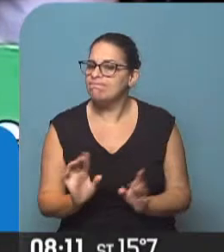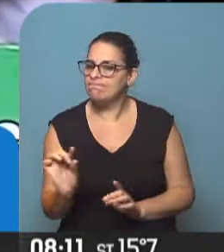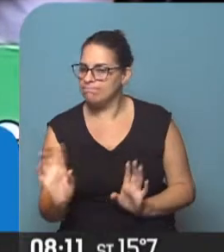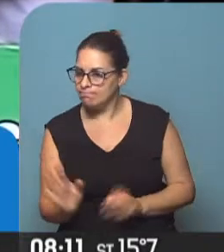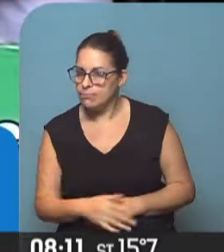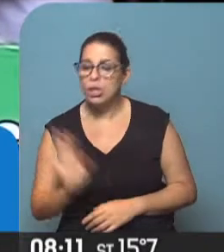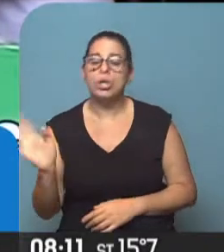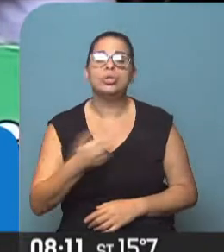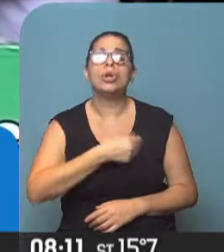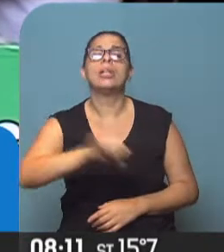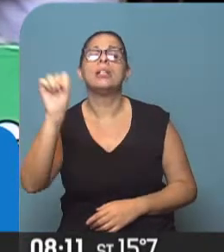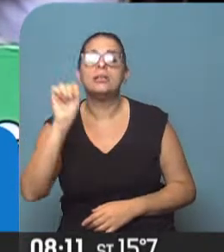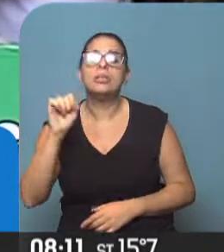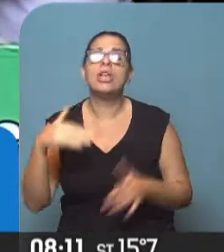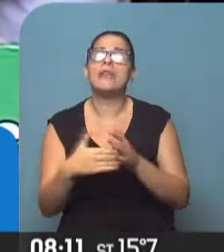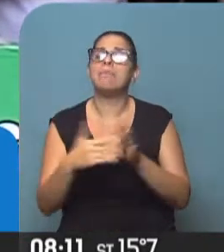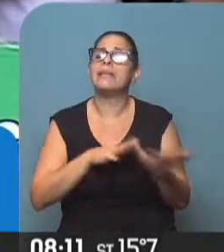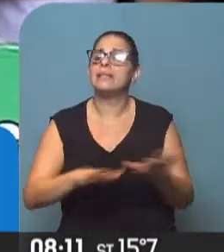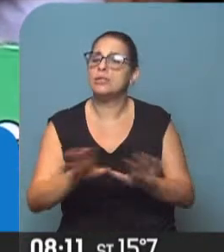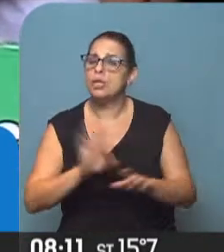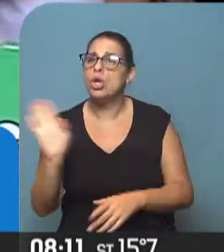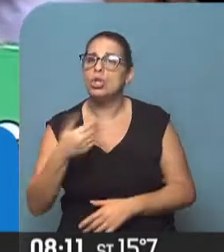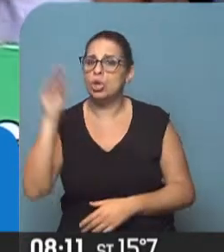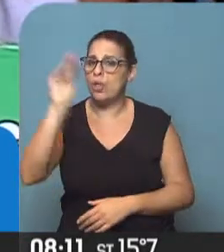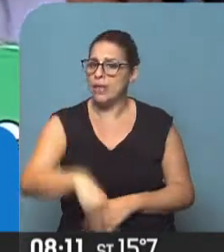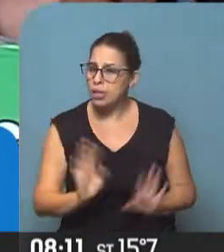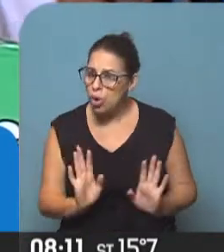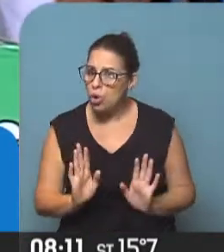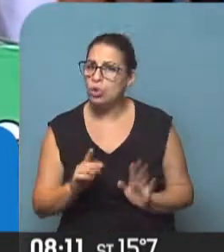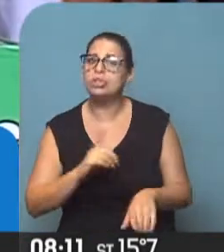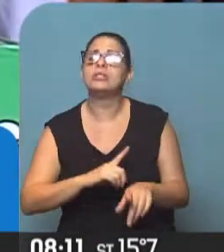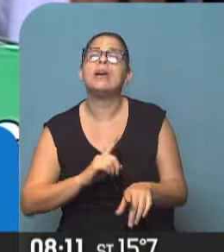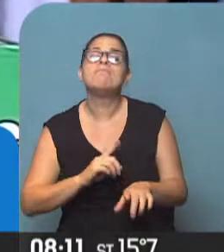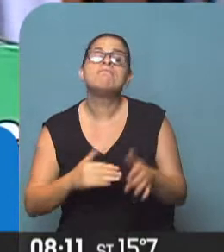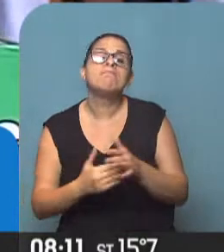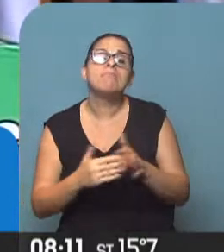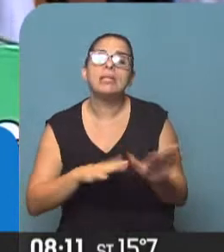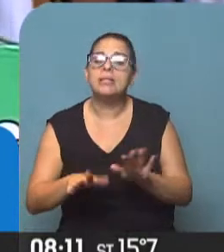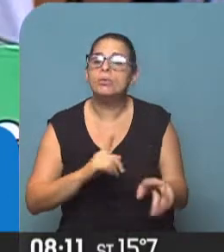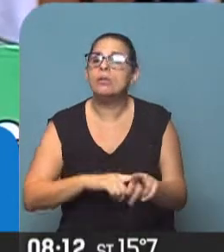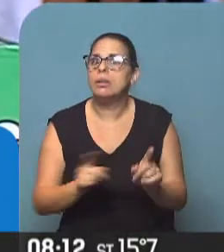Toda victoria es relativa. Toda derrota es transitoria. Por eso, compañero,